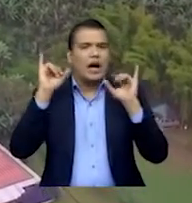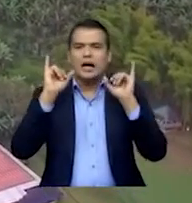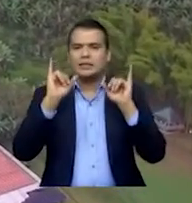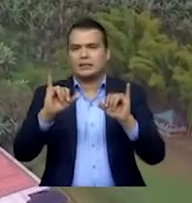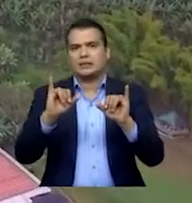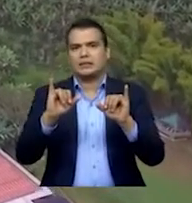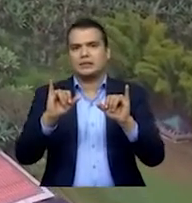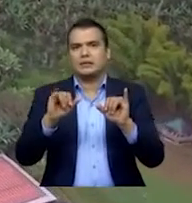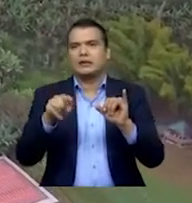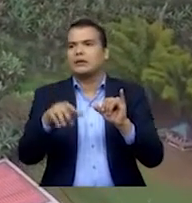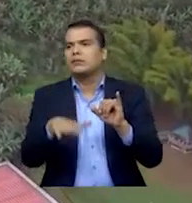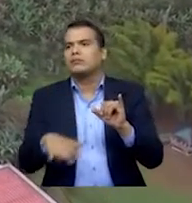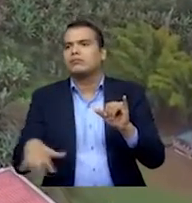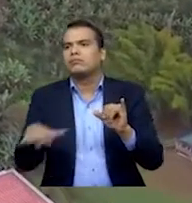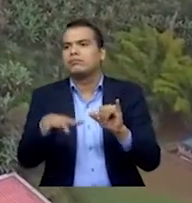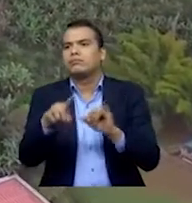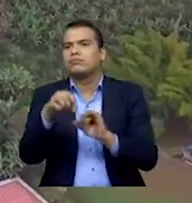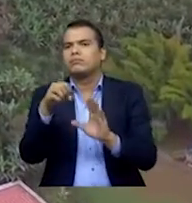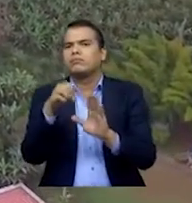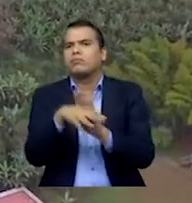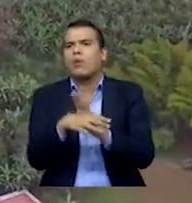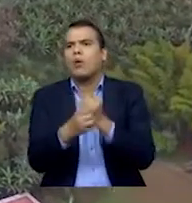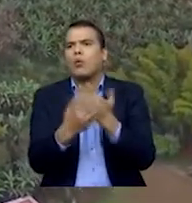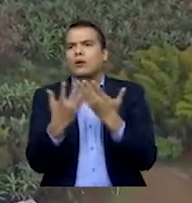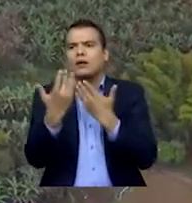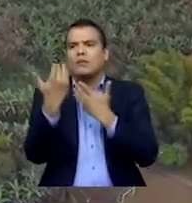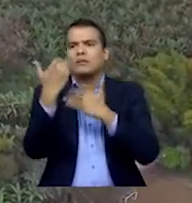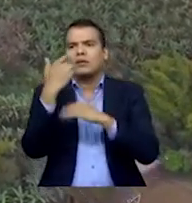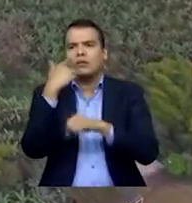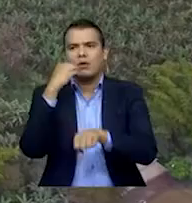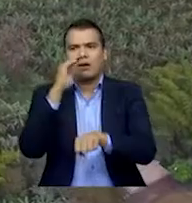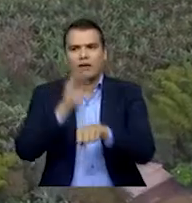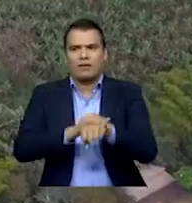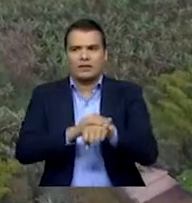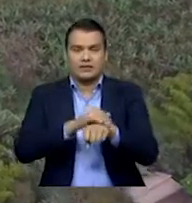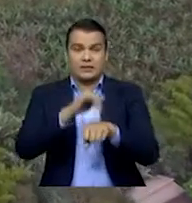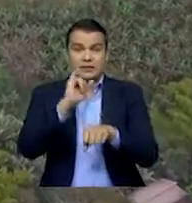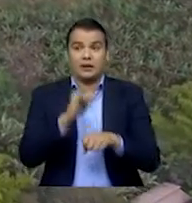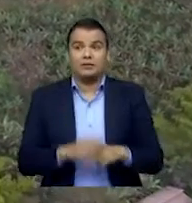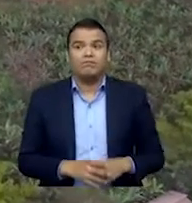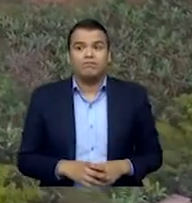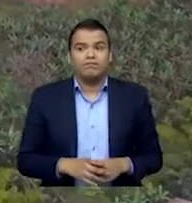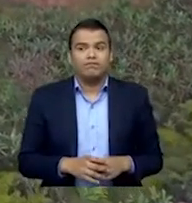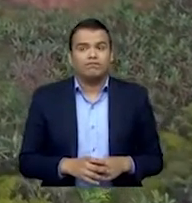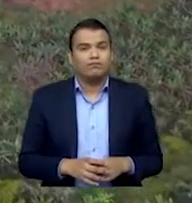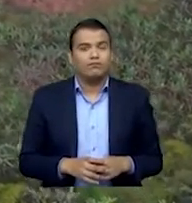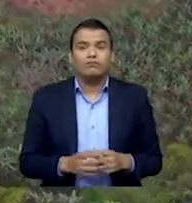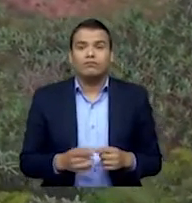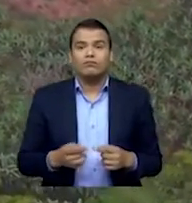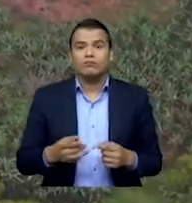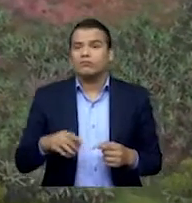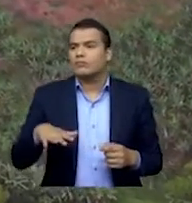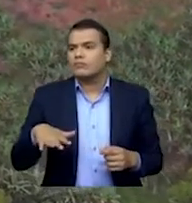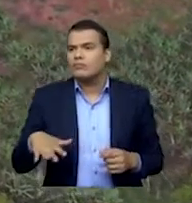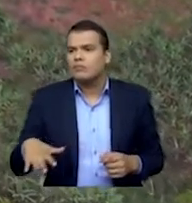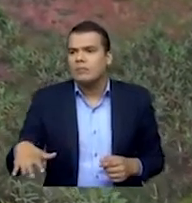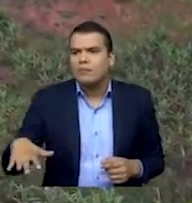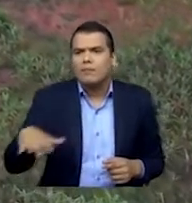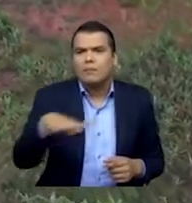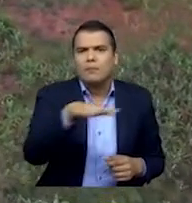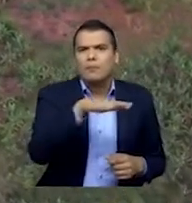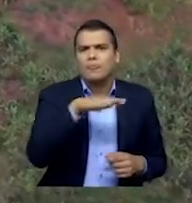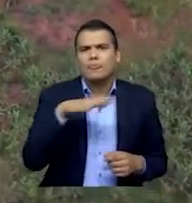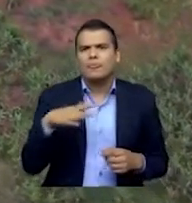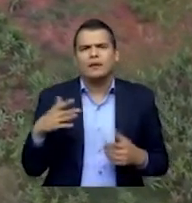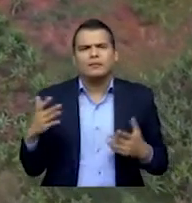tantas áreas son susceptibles de este número de turistas nosotros vamos a trabajar en cuatro grandes áreas de una área va a trabajar todo el tema de